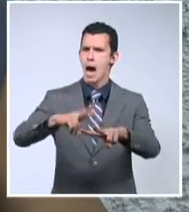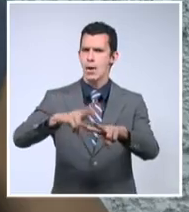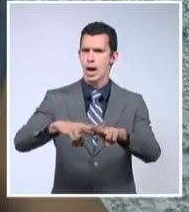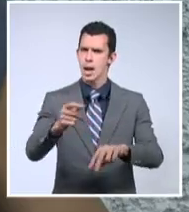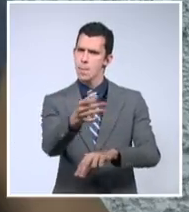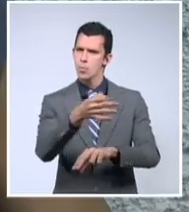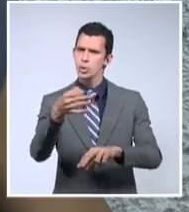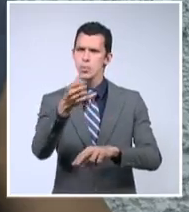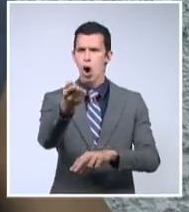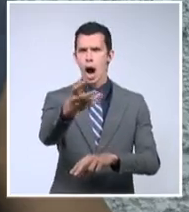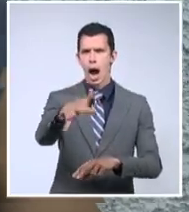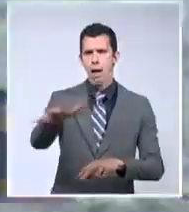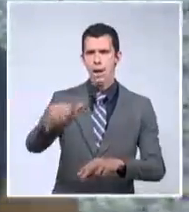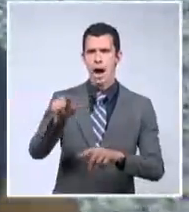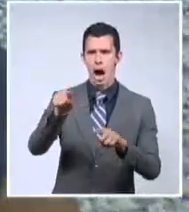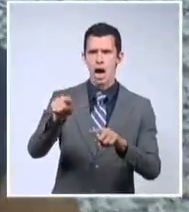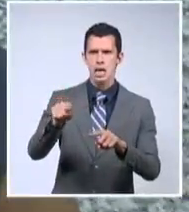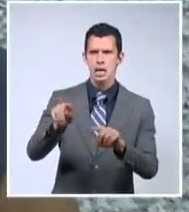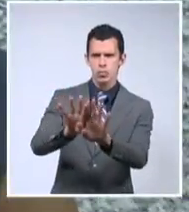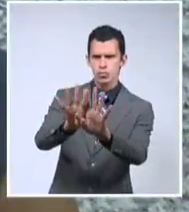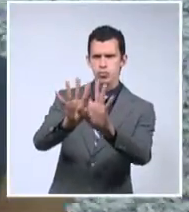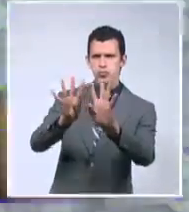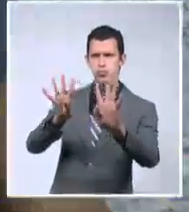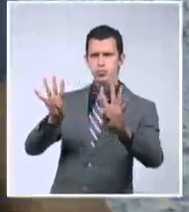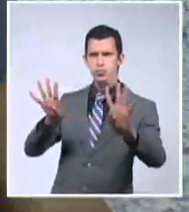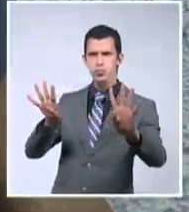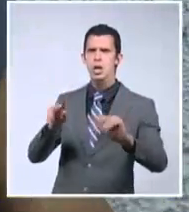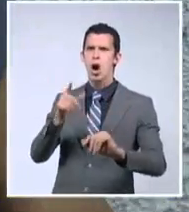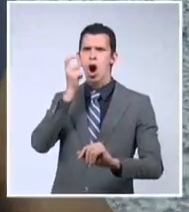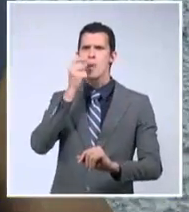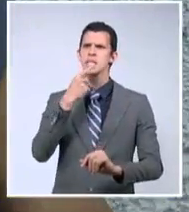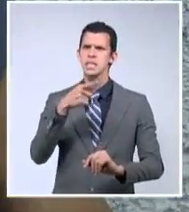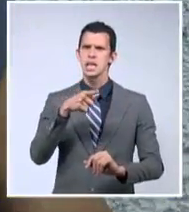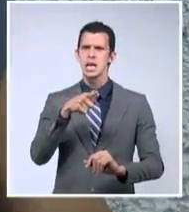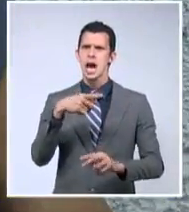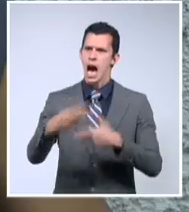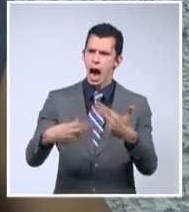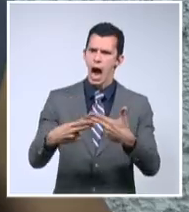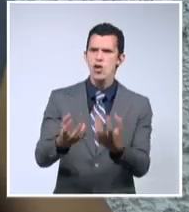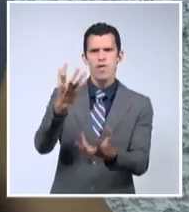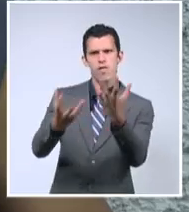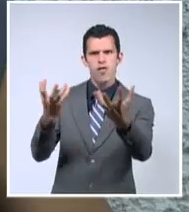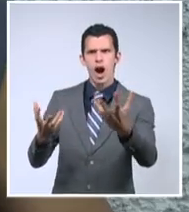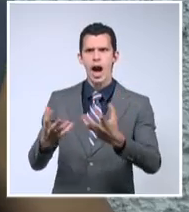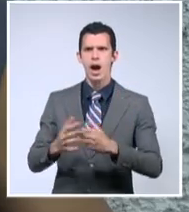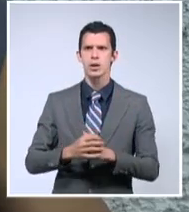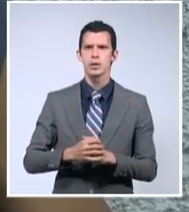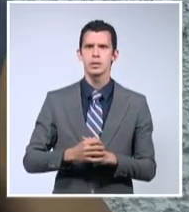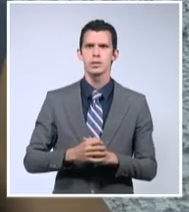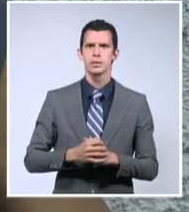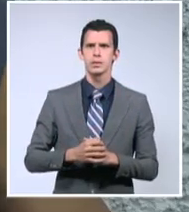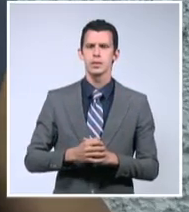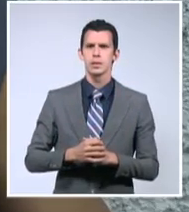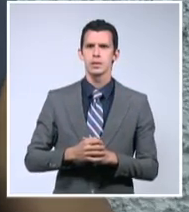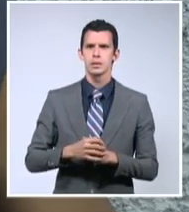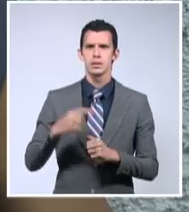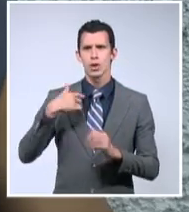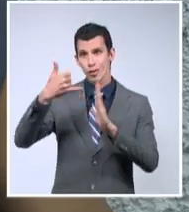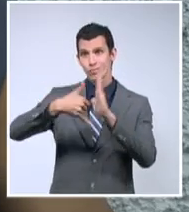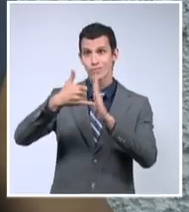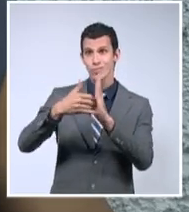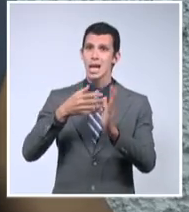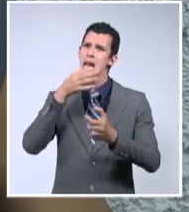Yo le dije, está bien, el problema, yo lo hago. Yo le digo, mira, todo está parado con el lío del coronavirus, no hay transporte, no se puede mover uno,